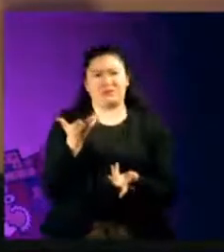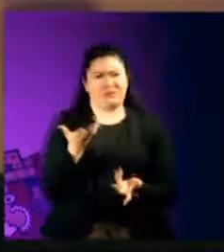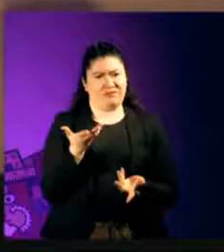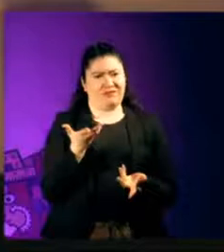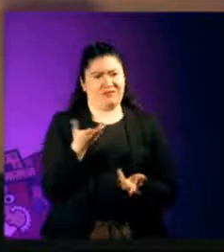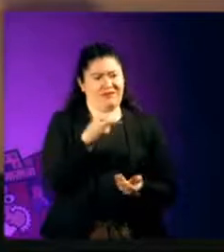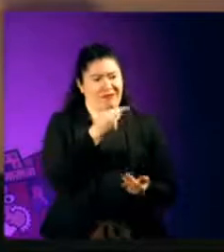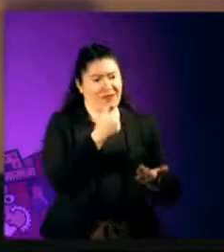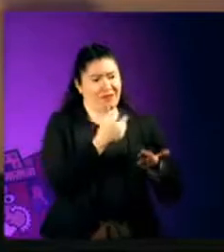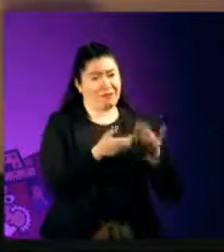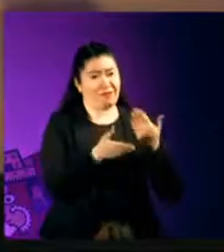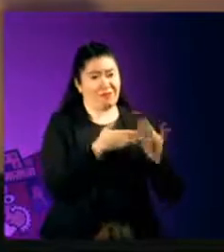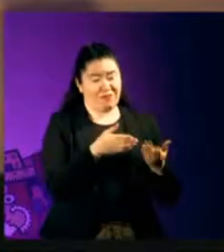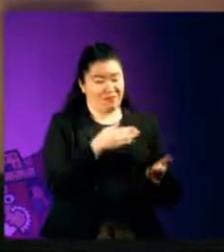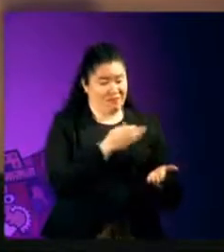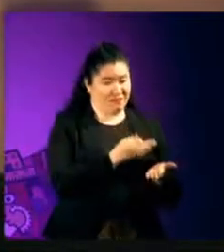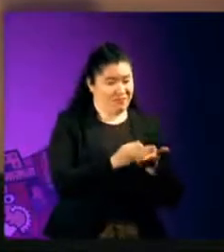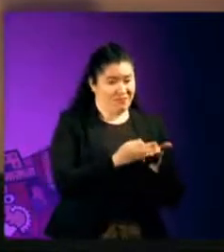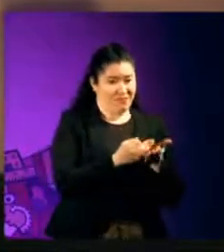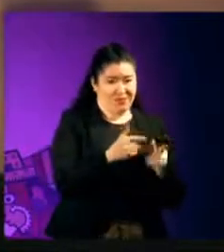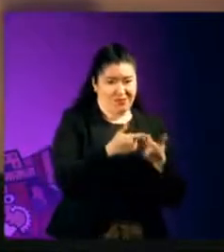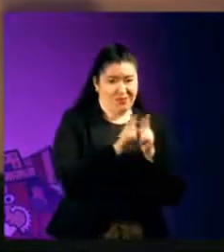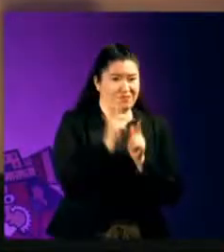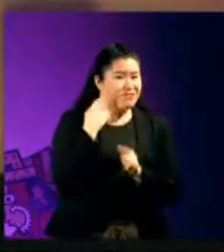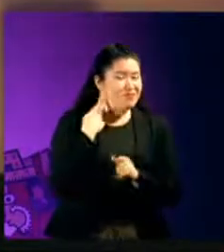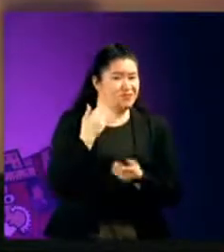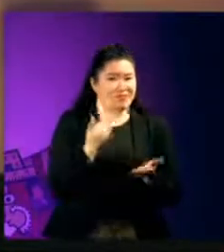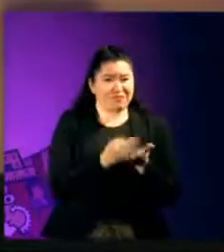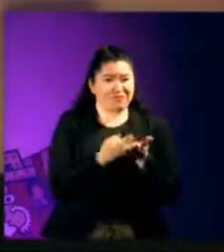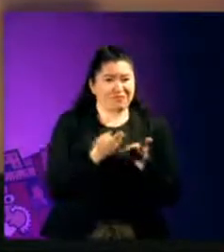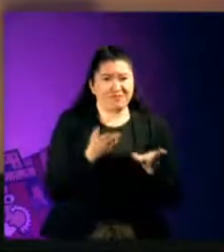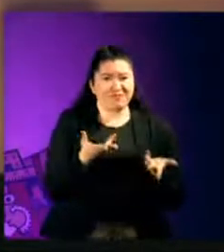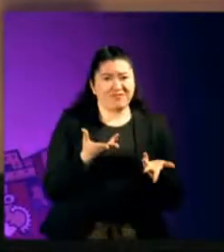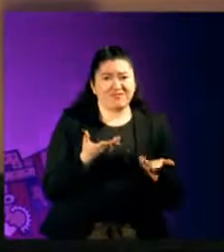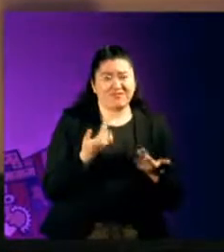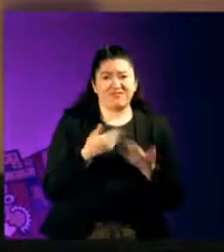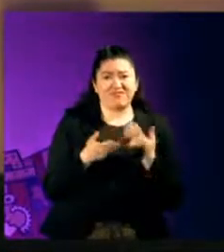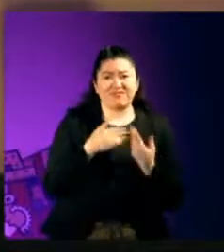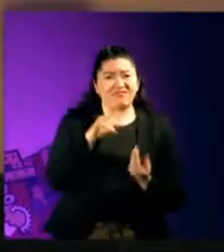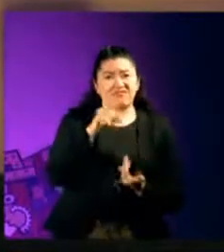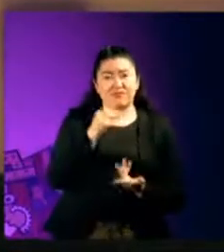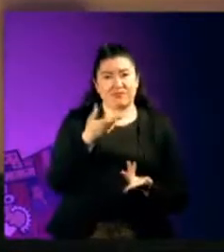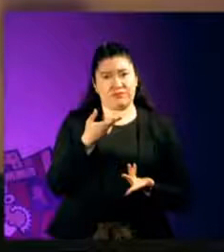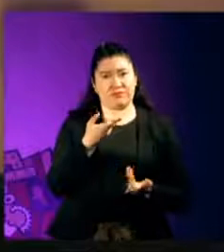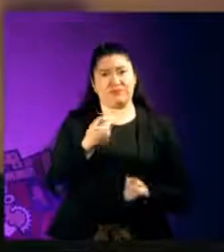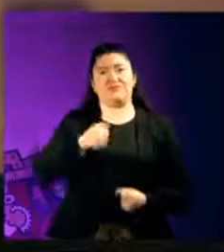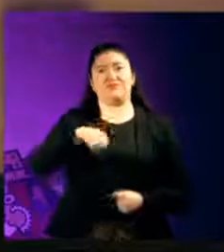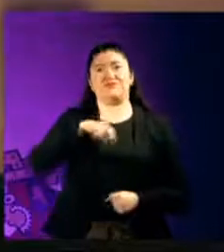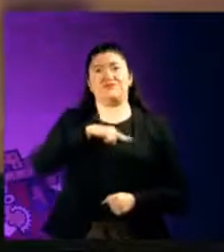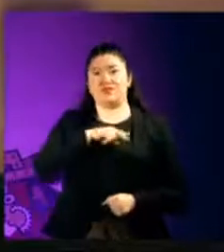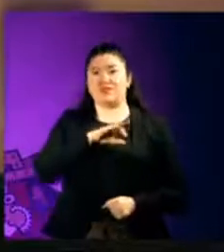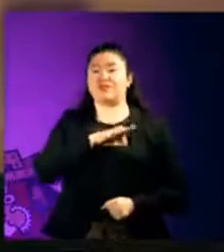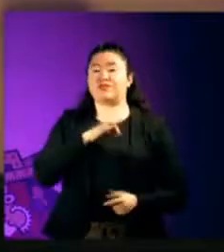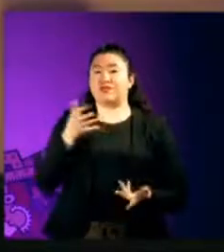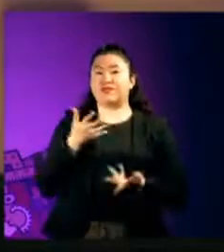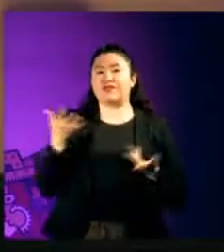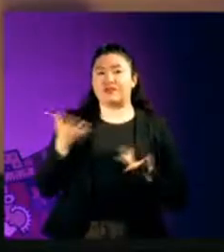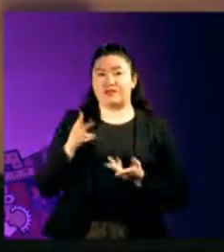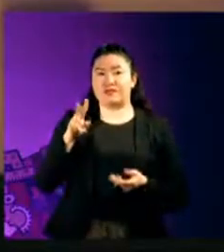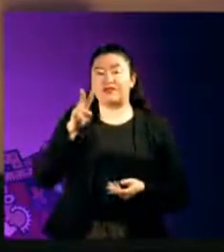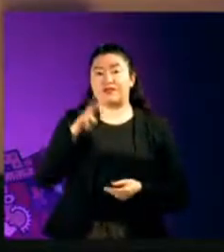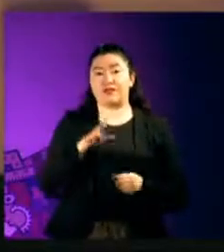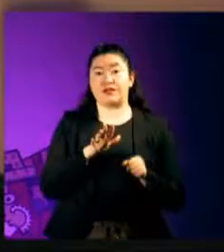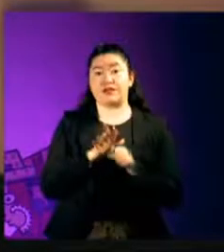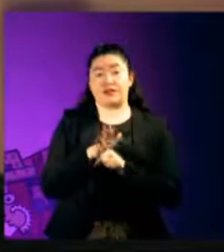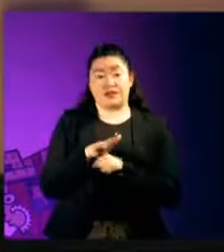modernos los de morena no y entonces lo que hay de fondo es que nosotros no podríamos hacerlo mentalidad colonial